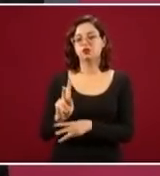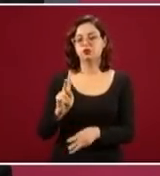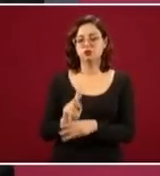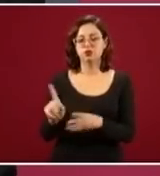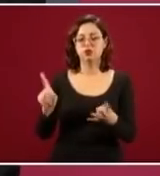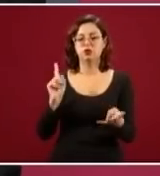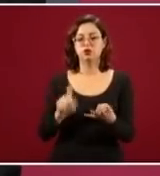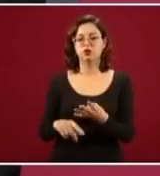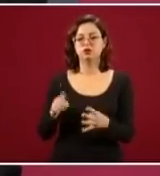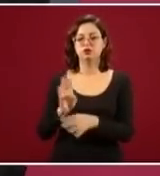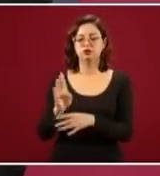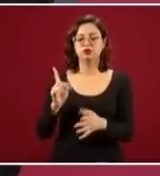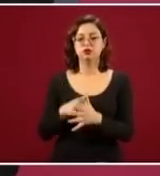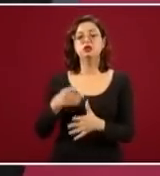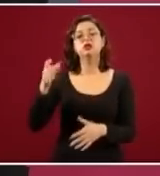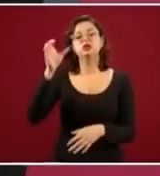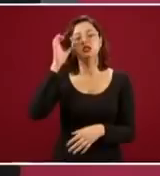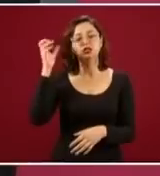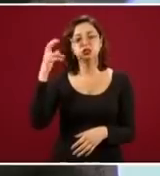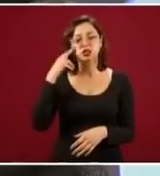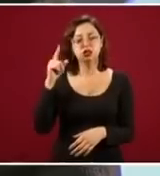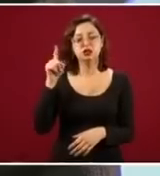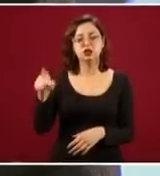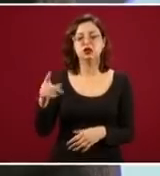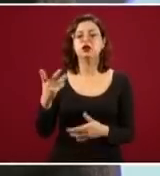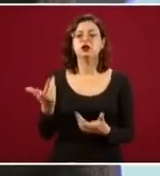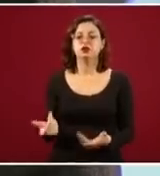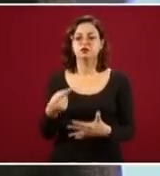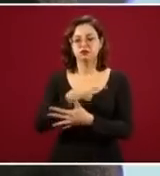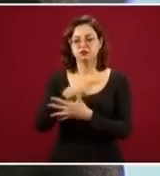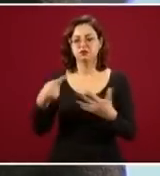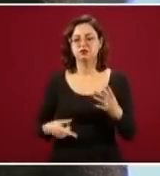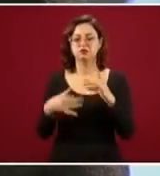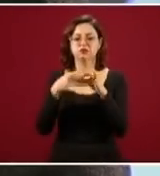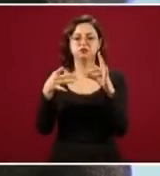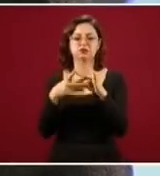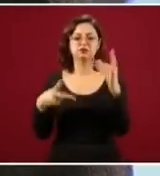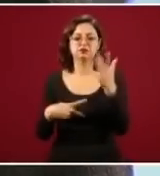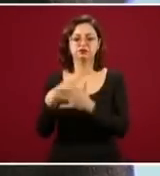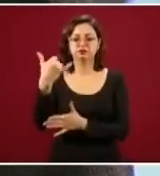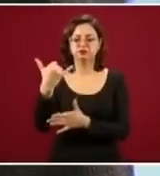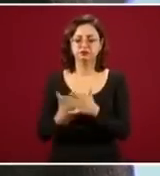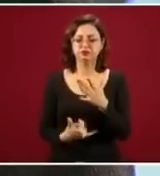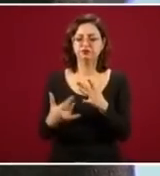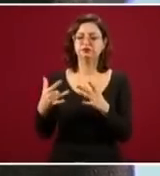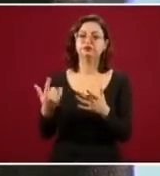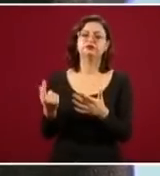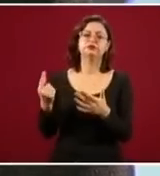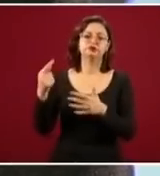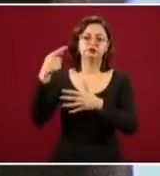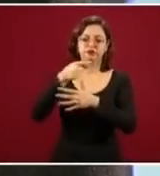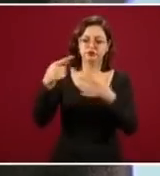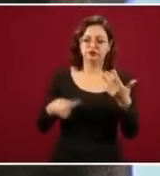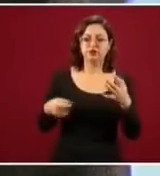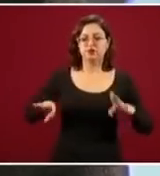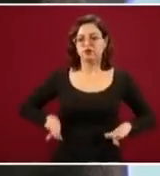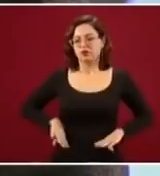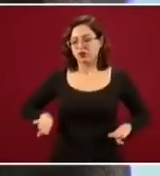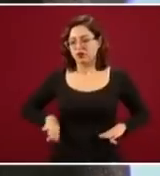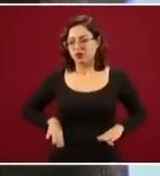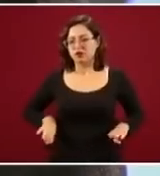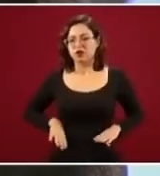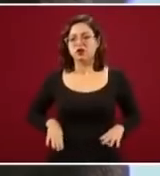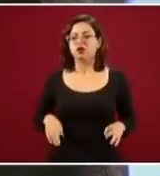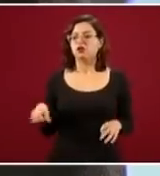taller fue un taller de presentación de los pormenores, de los detalles del proyecto. A partir de aquí se inicia una serie de consultas a